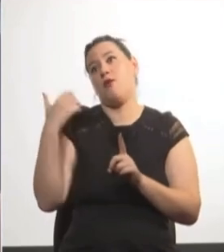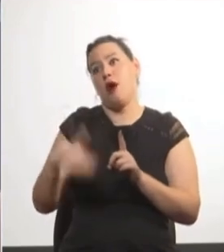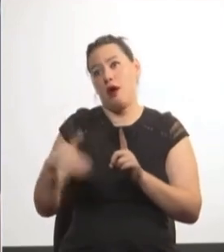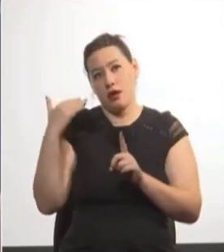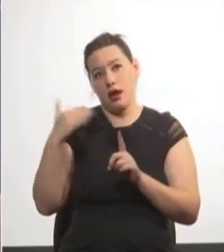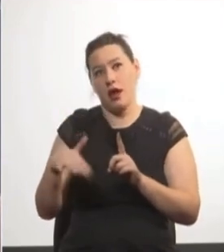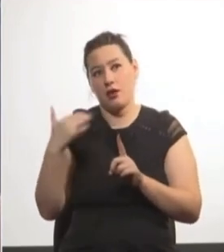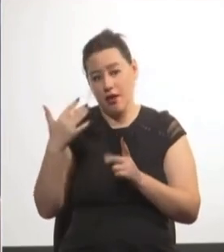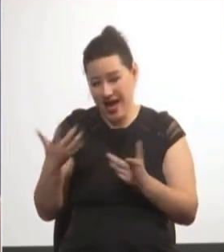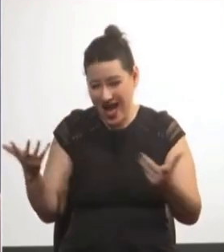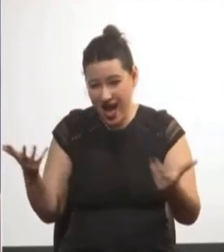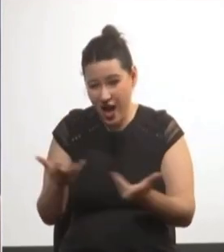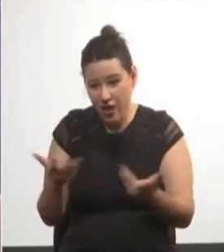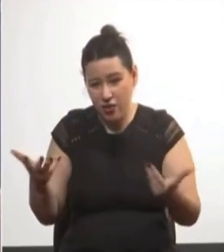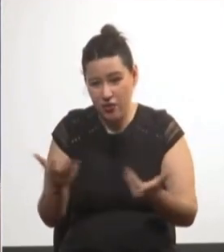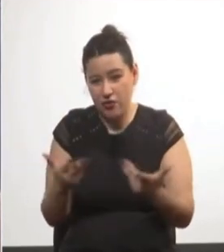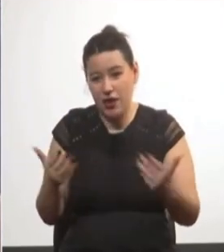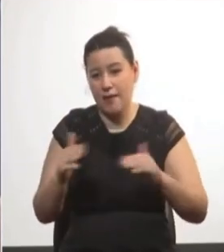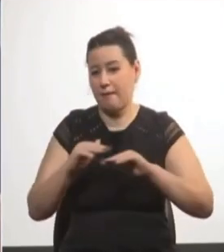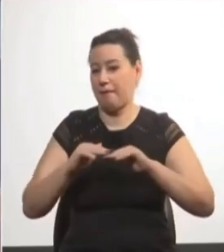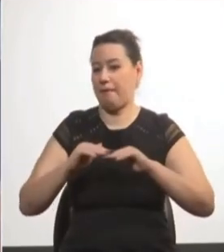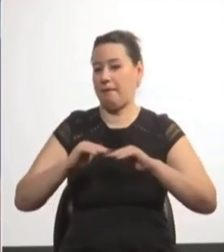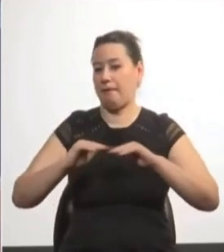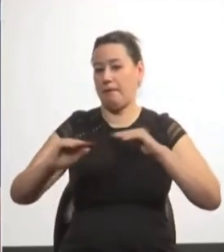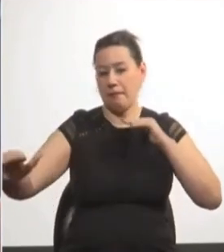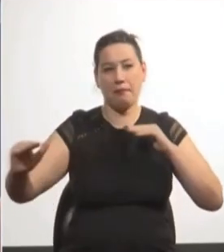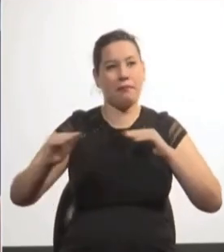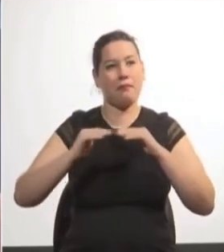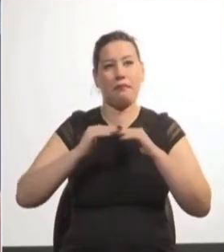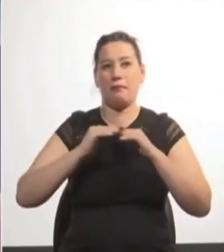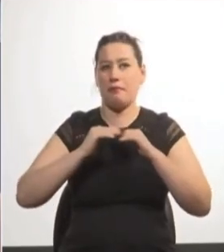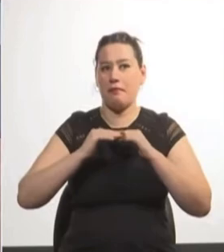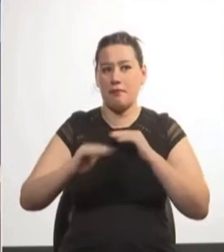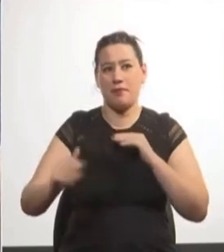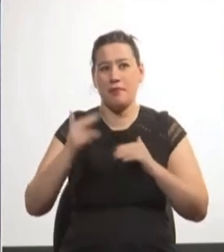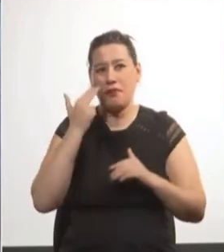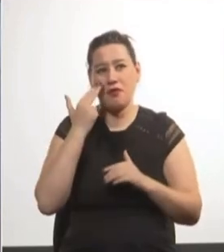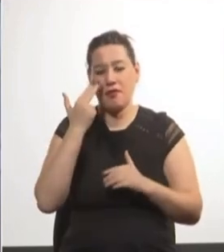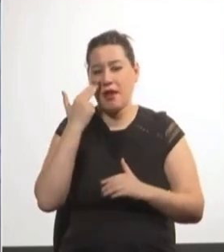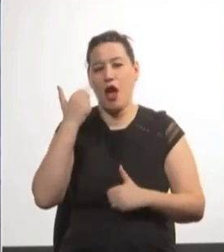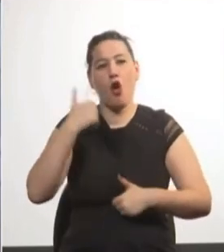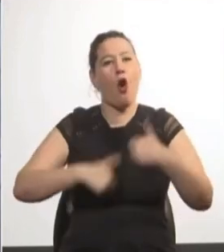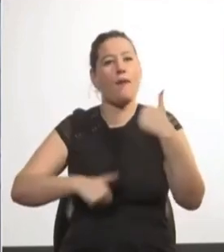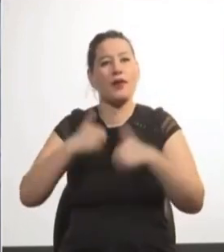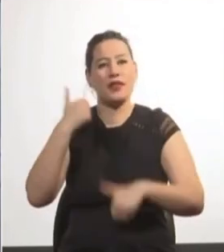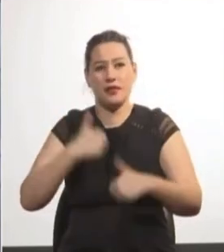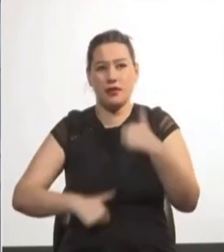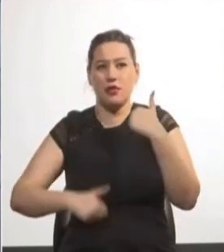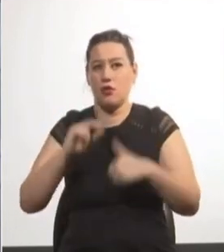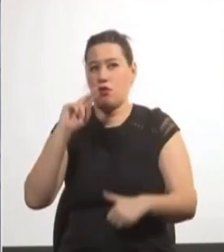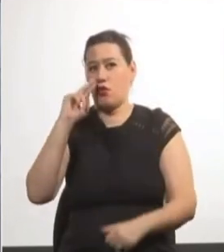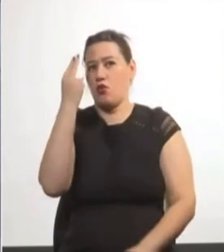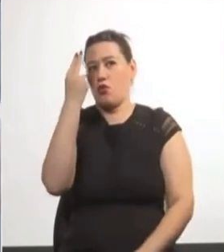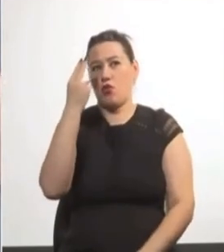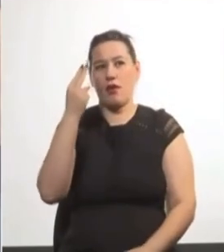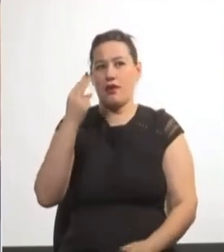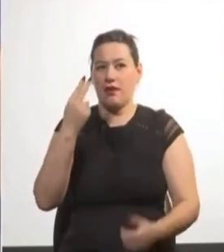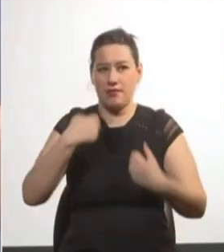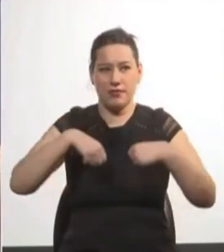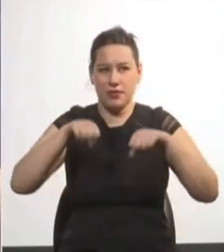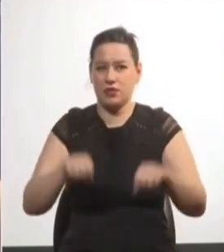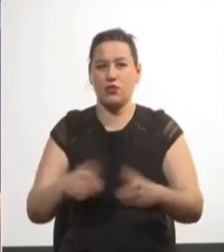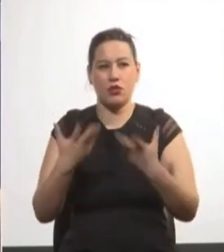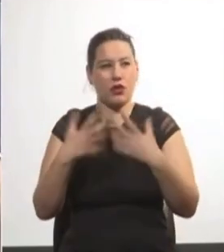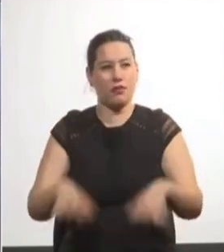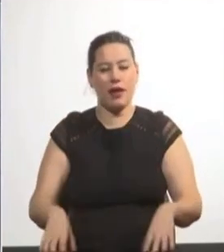arriba que lo que está hoy, que está planchado, planchadísimo y que está afectando la competitividad del Uruguay de una manera tremenda. Y no